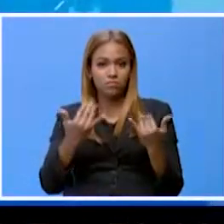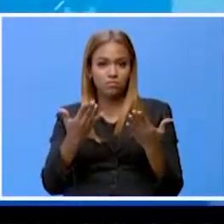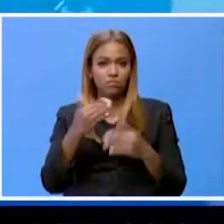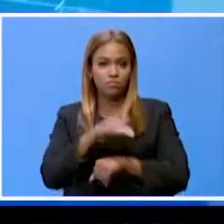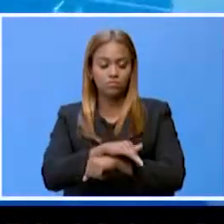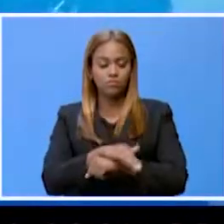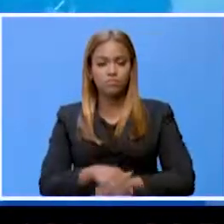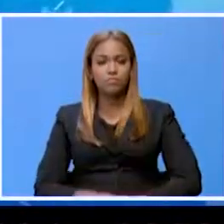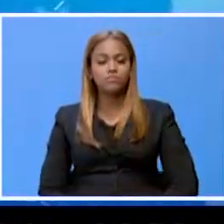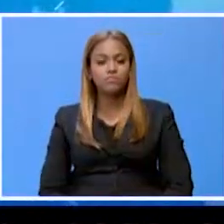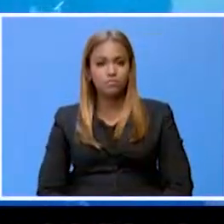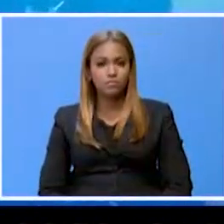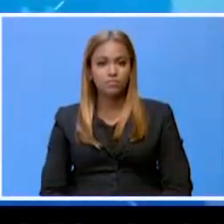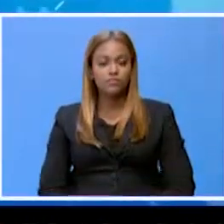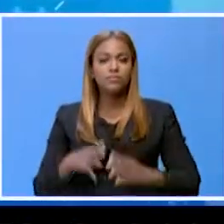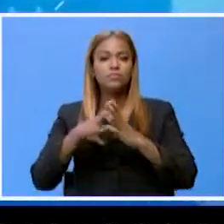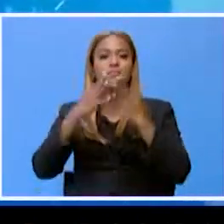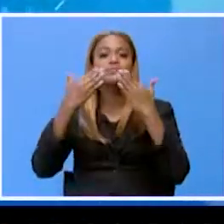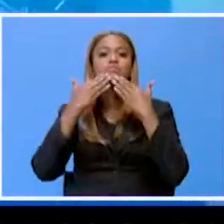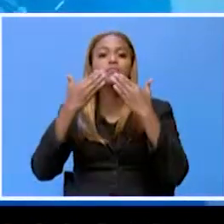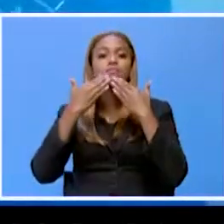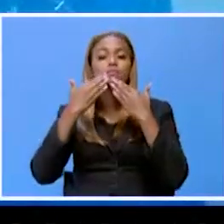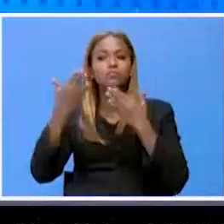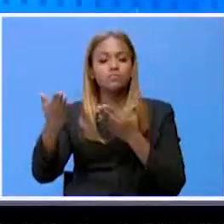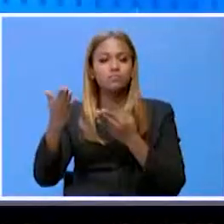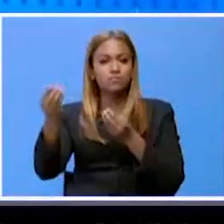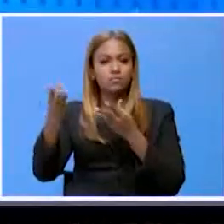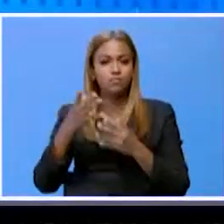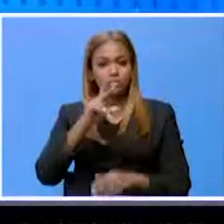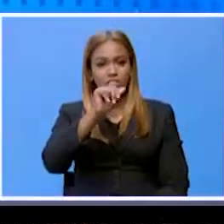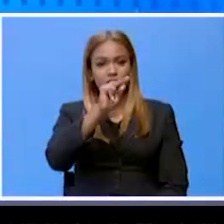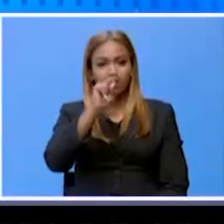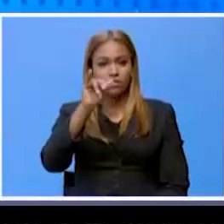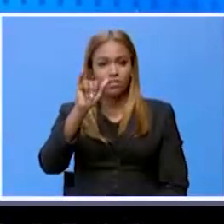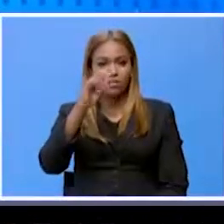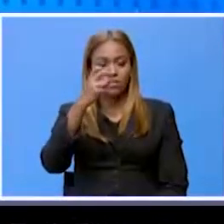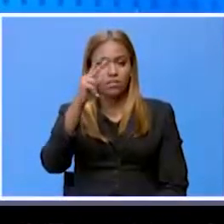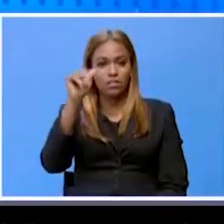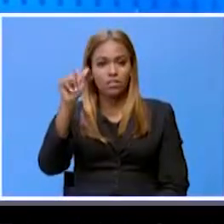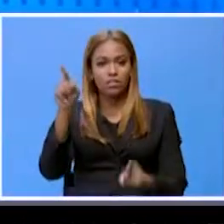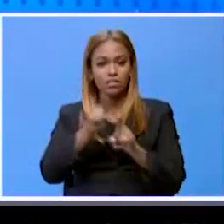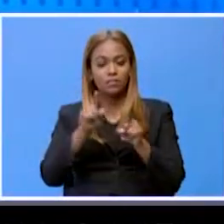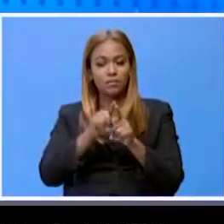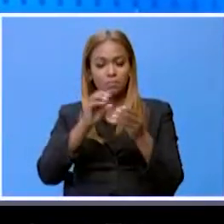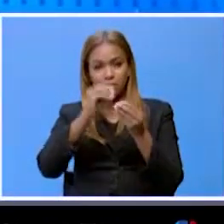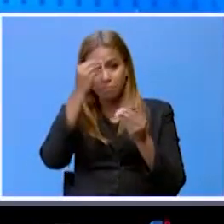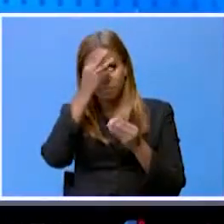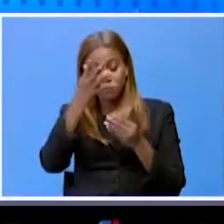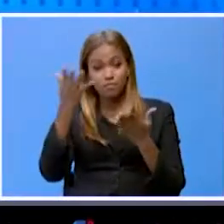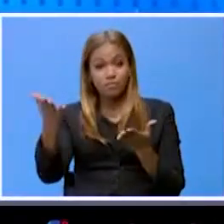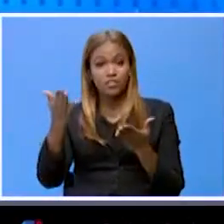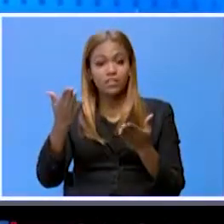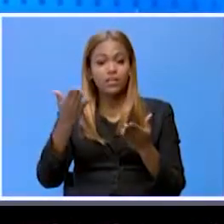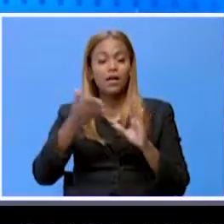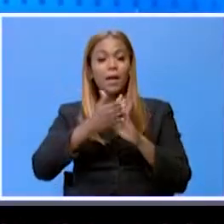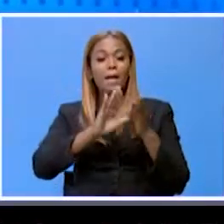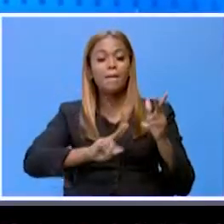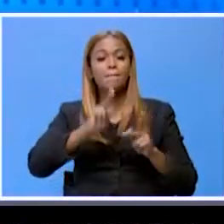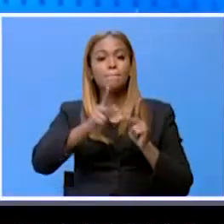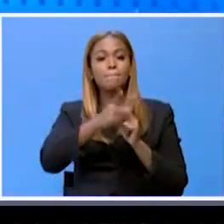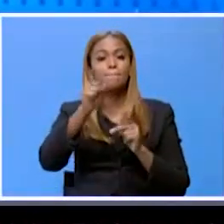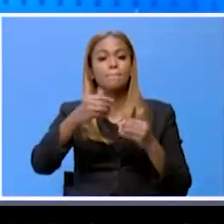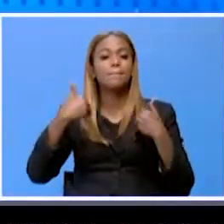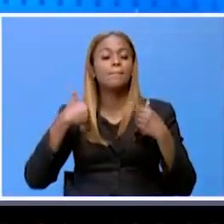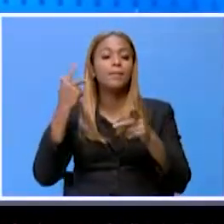emisión estelar. Muchas gracias a nuestro compañero Ronnie Heredia. Así como resaltas, definitivamente es la población la que debe